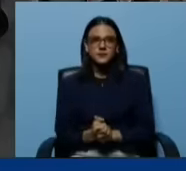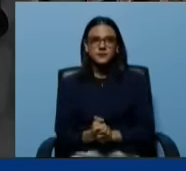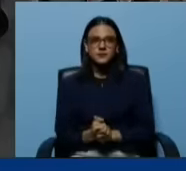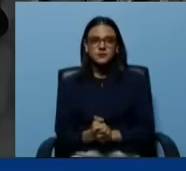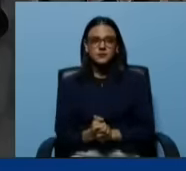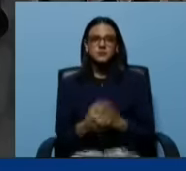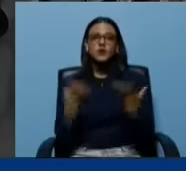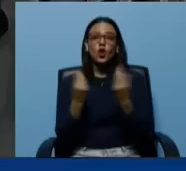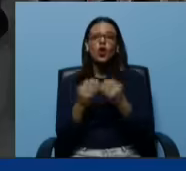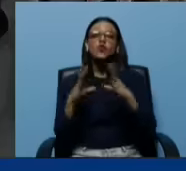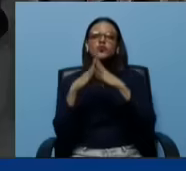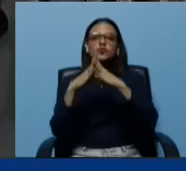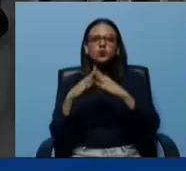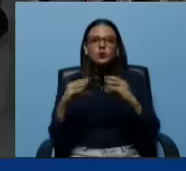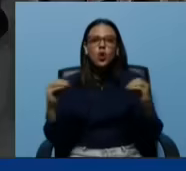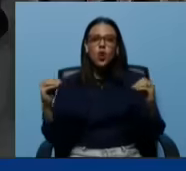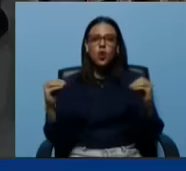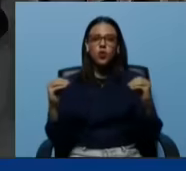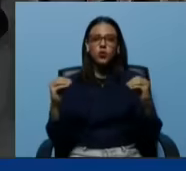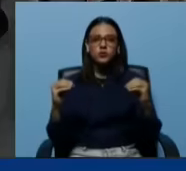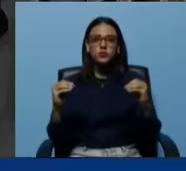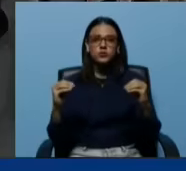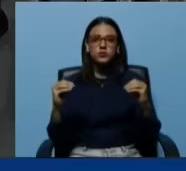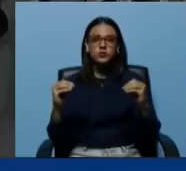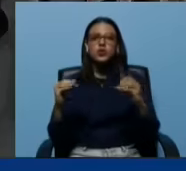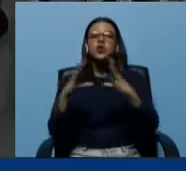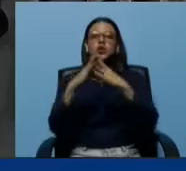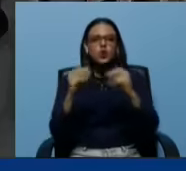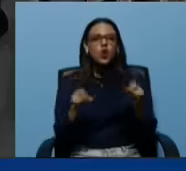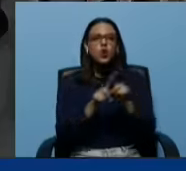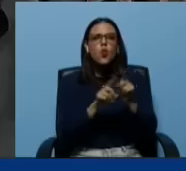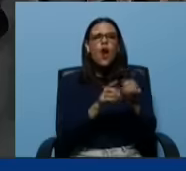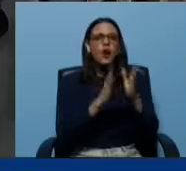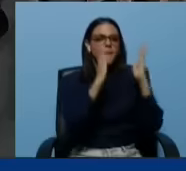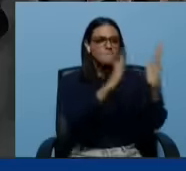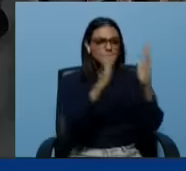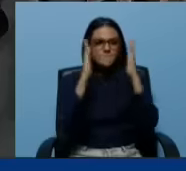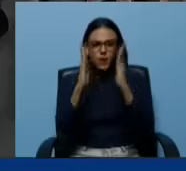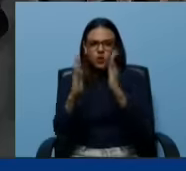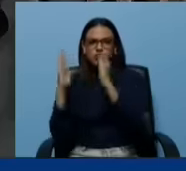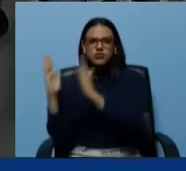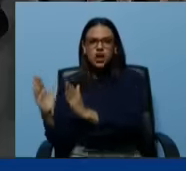a todos los procesos